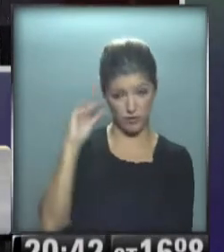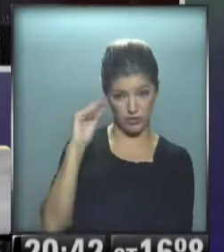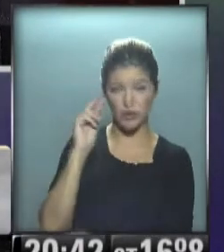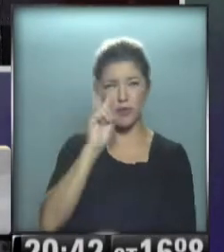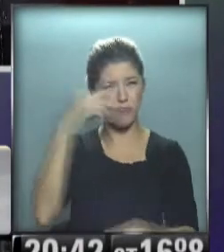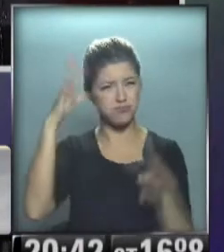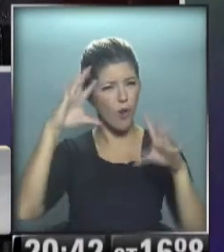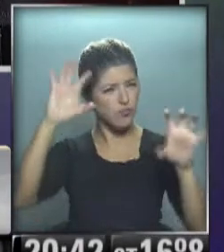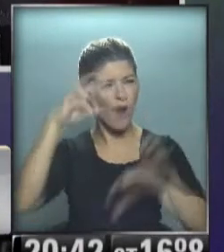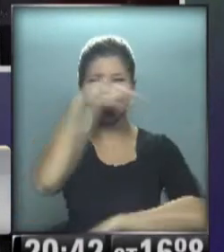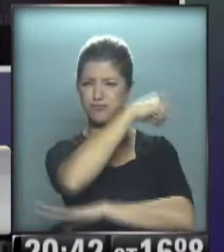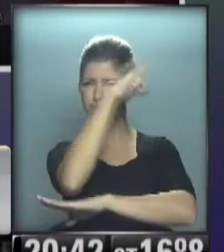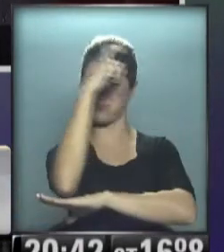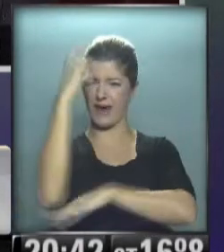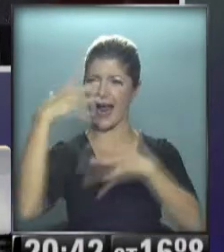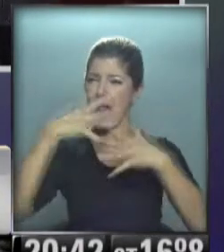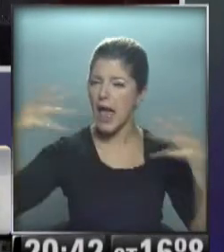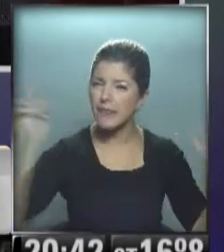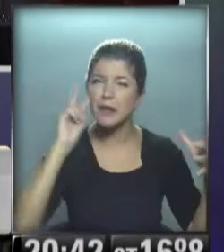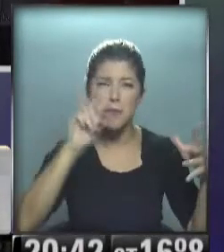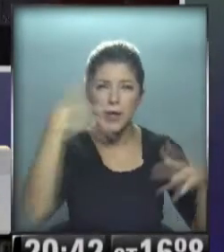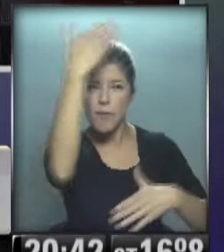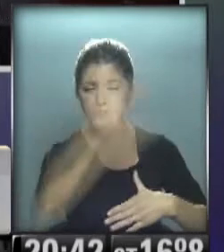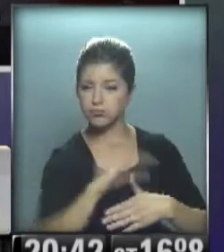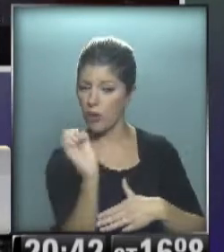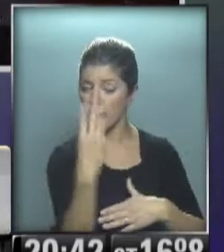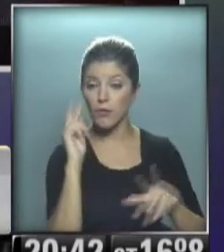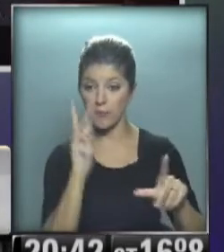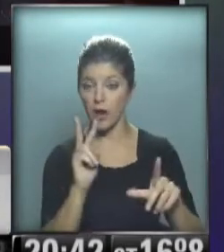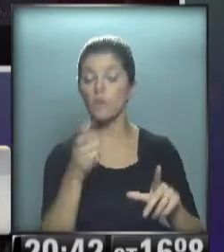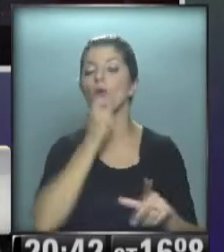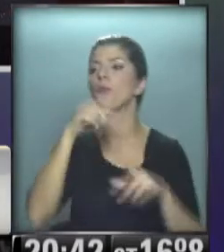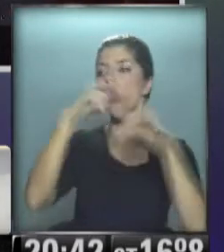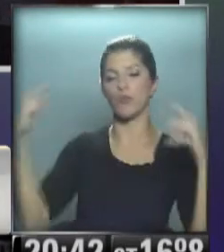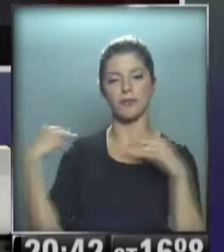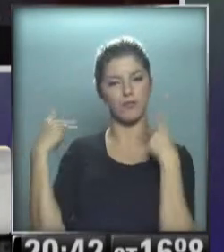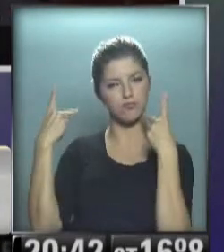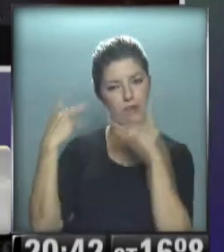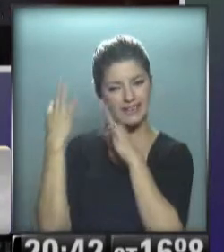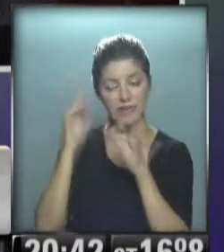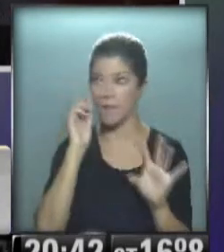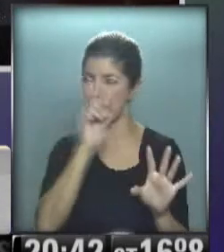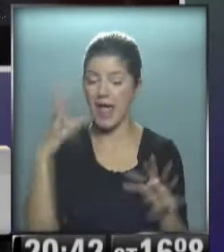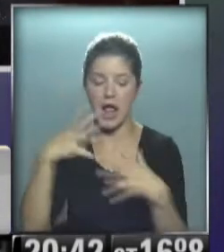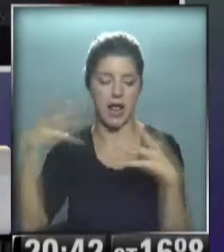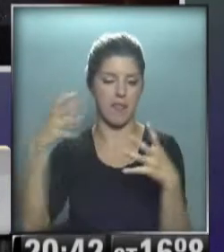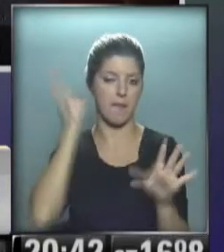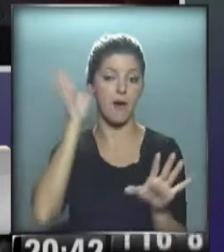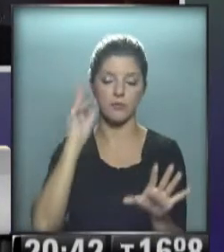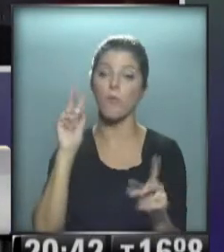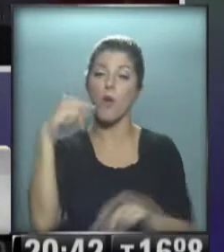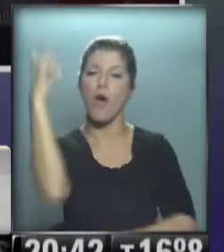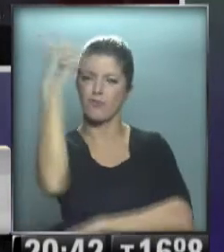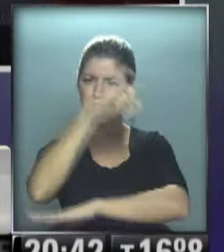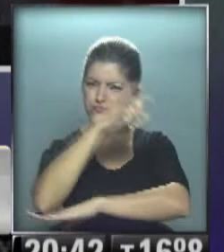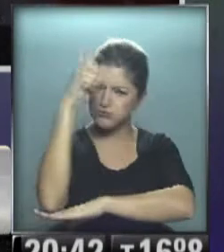que estaba detrás de los paneles de vidrio que cuando uno llega por la autopista lo ve, es imponente. Pero tenía la grúa, una grúa